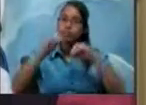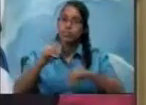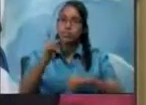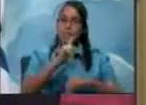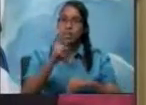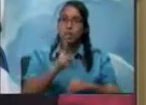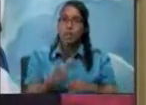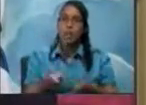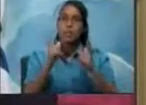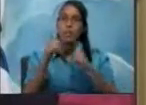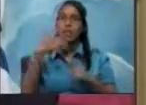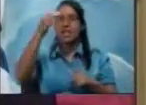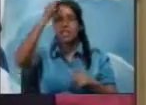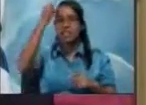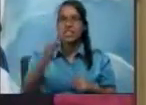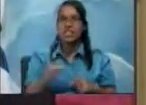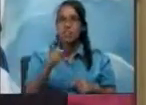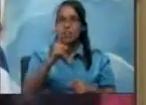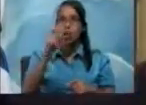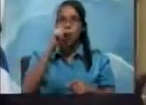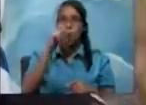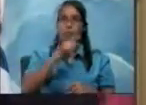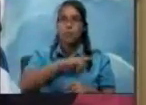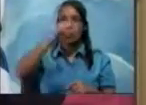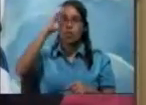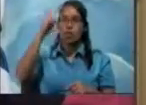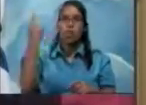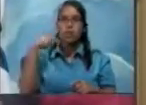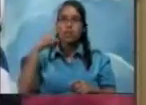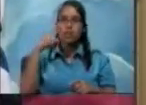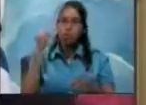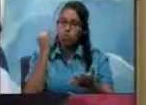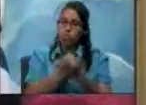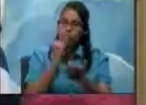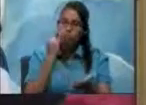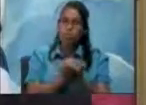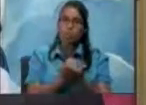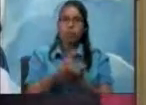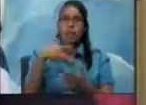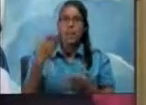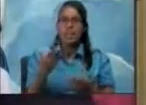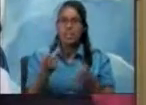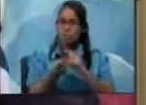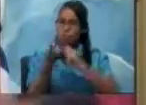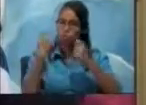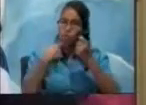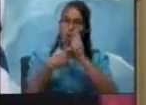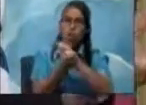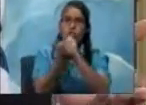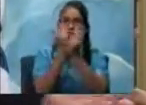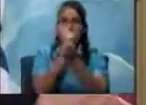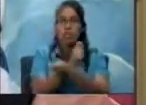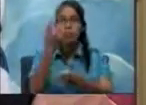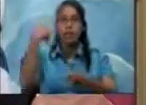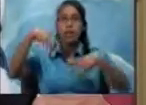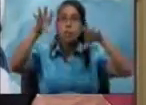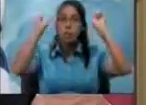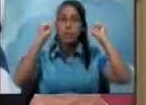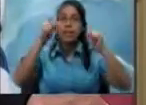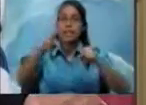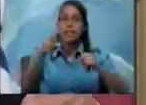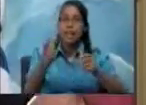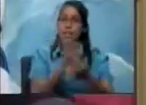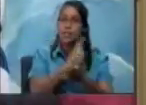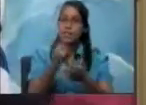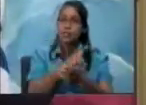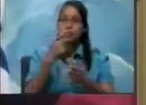de permitir que el creyente el hombre de Dios pase por un proceso para que aprenda la lección nosotros no somos jueces aquí en la